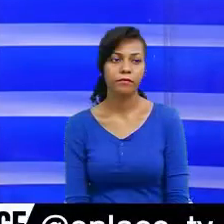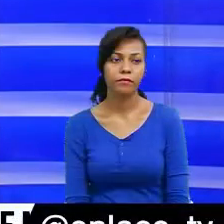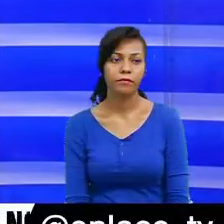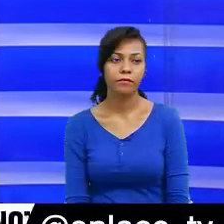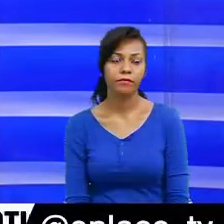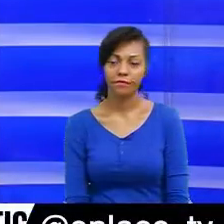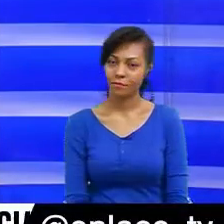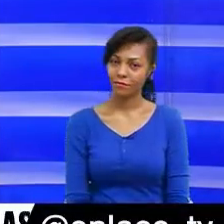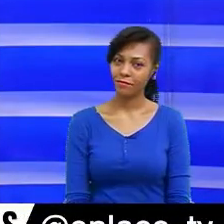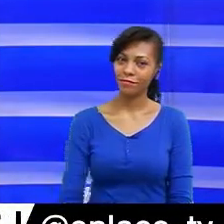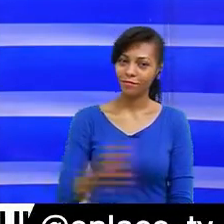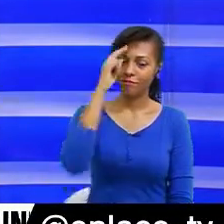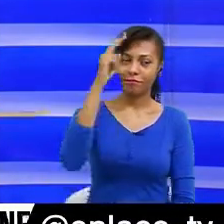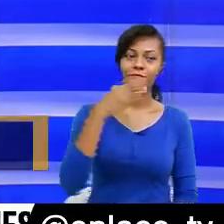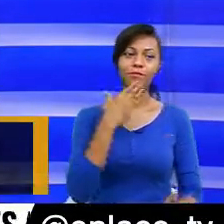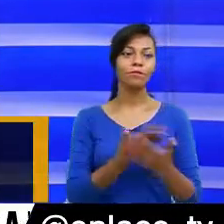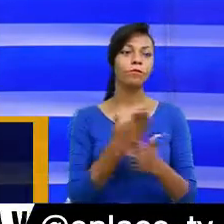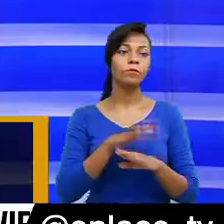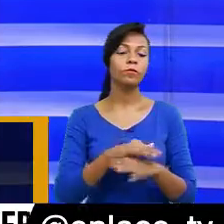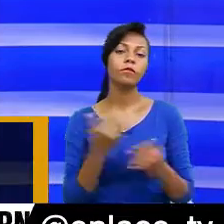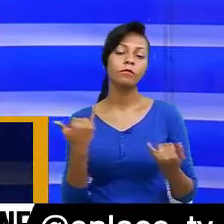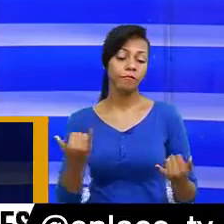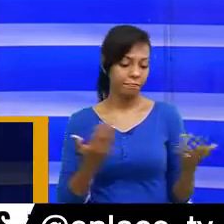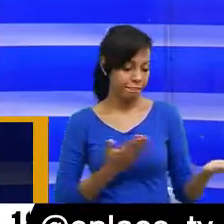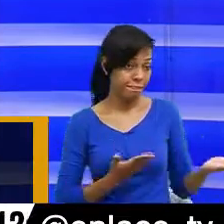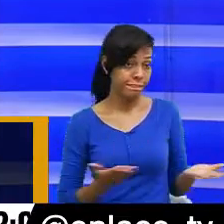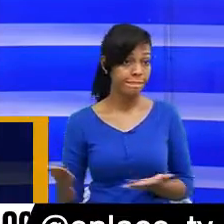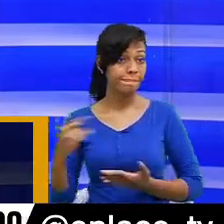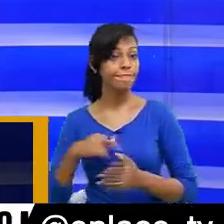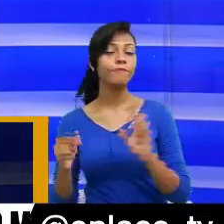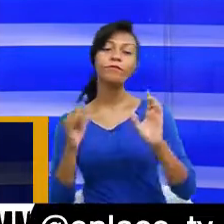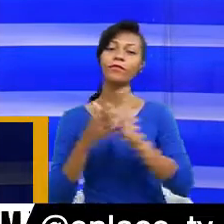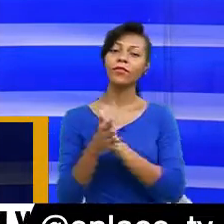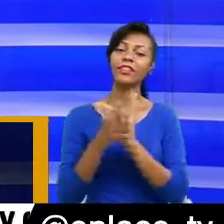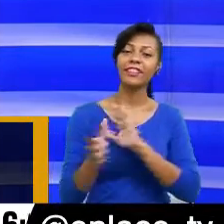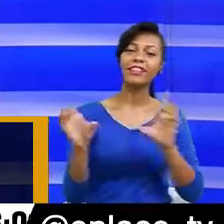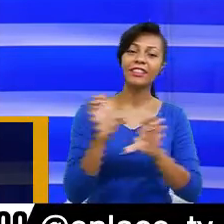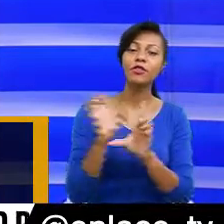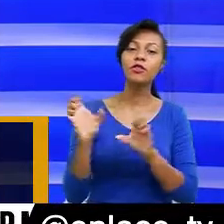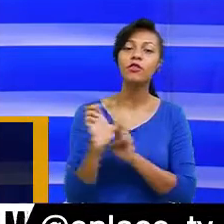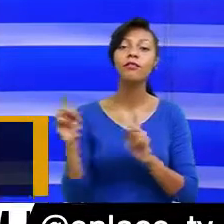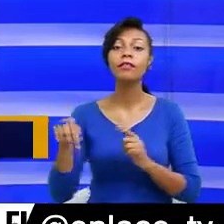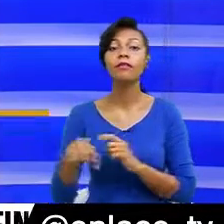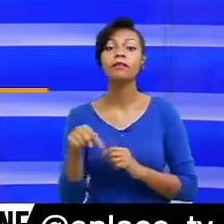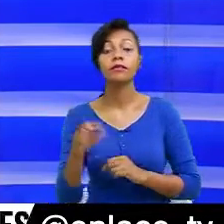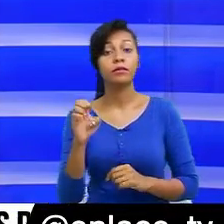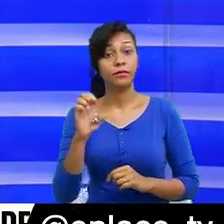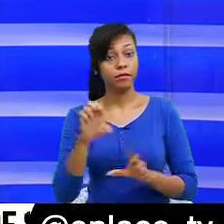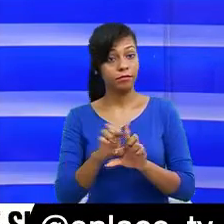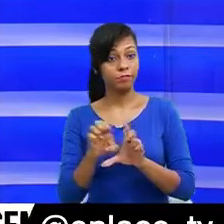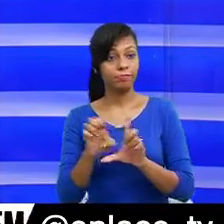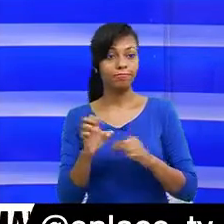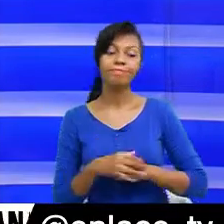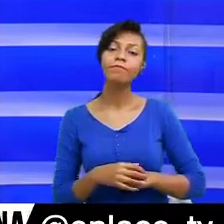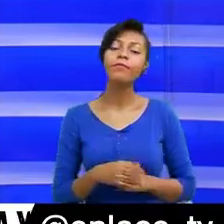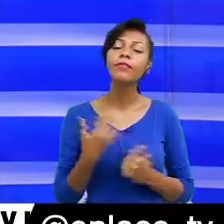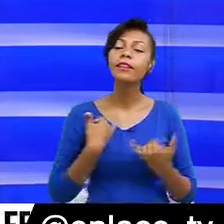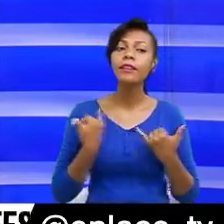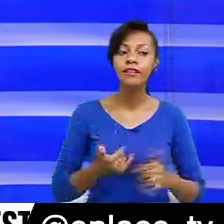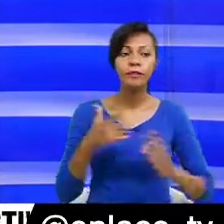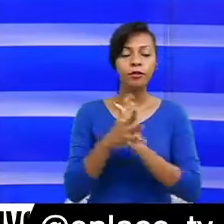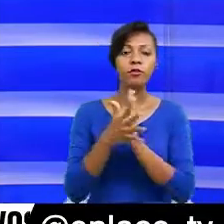Hola, ¿qué tal? Muy buenas tardes para todos. Bienvenidos a la información cultural y del entretenimiento de Enlace Noticias. Iniciamos en La Mira contándoles